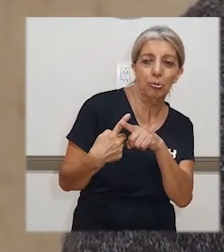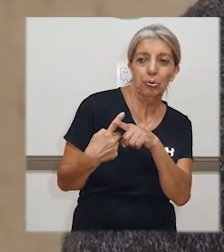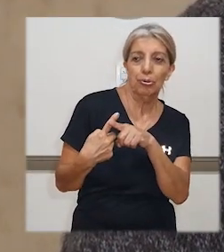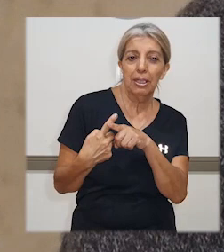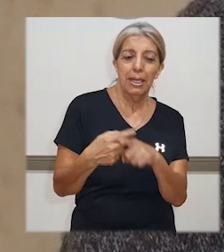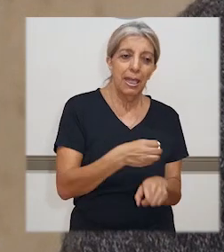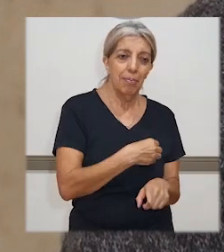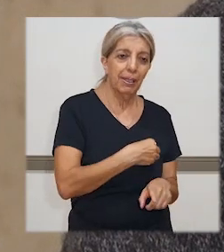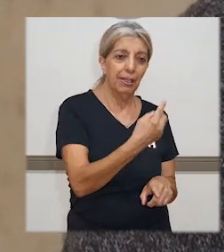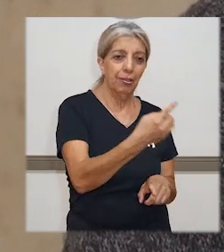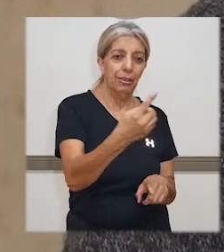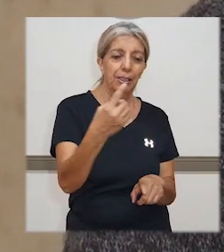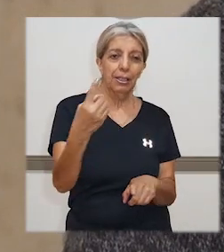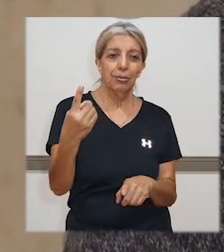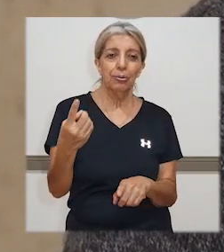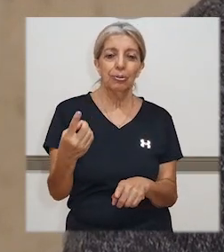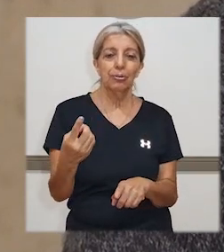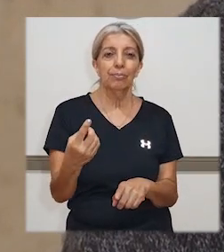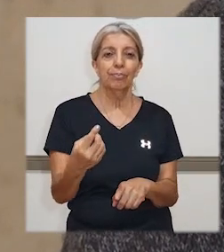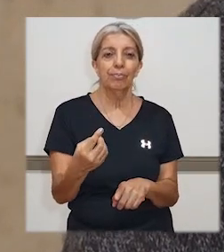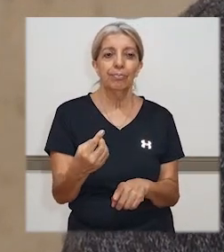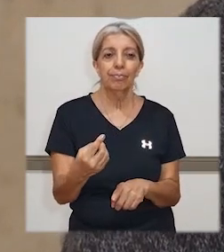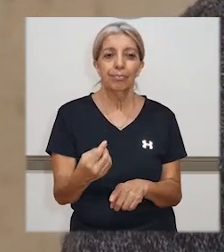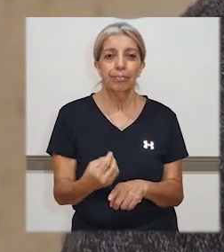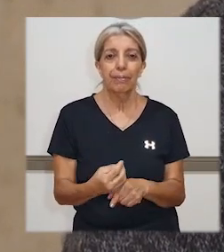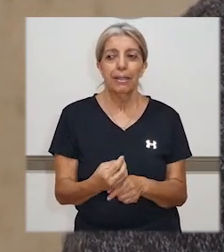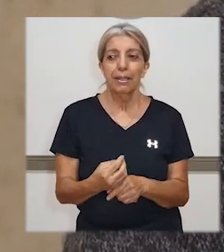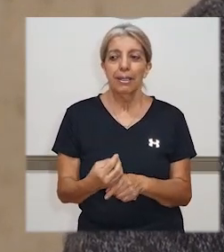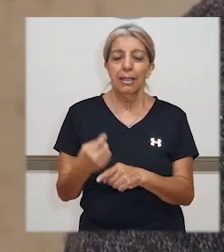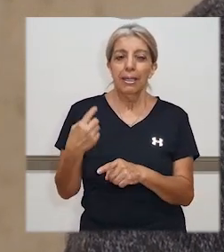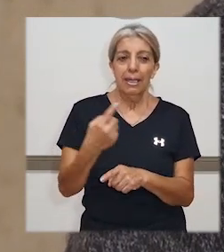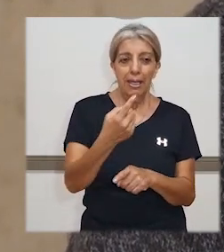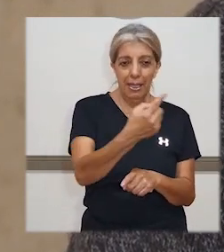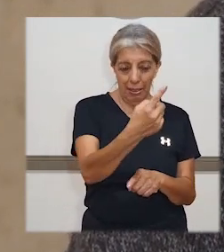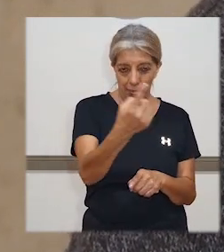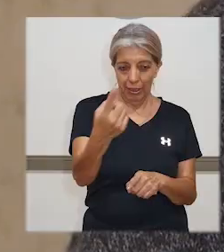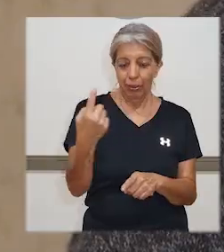su cuerpo, a fin de que, muertos al pecado, vivamos para la justicia.